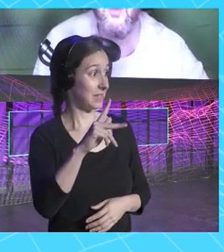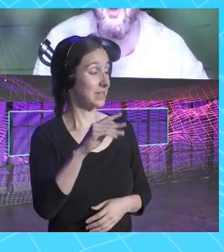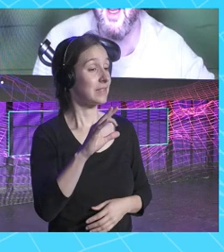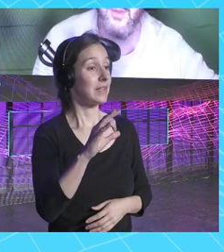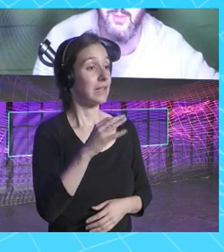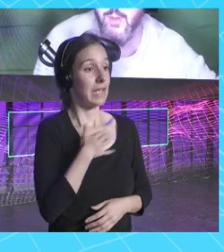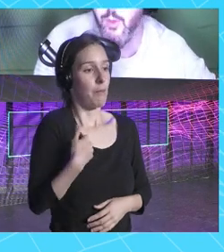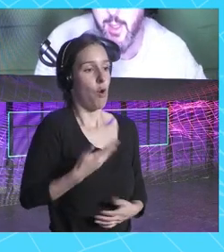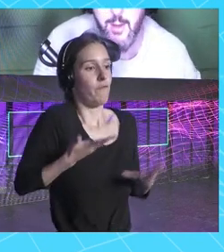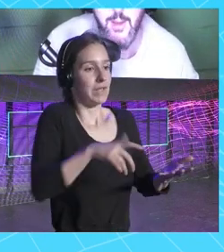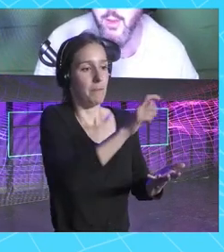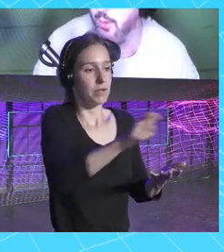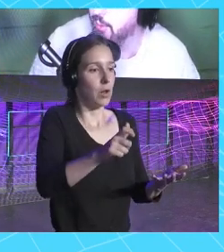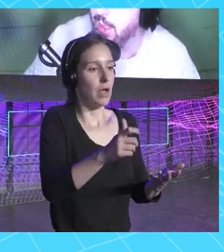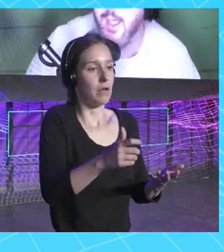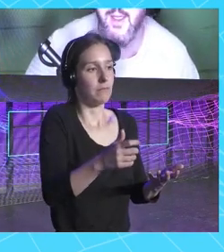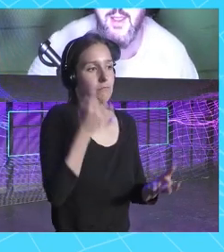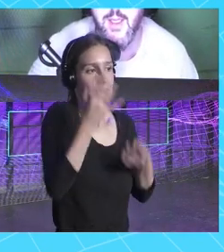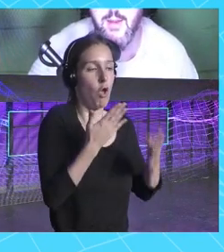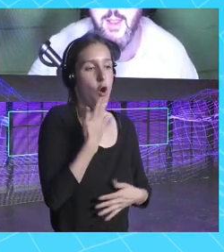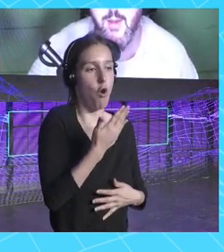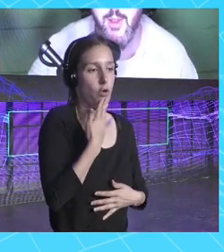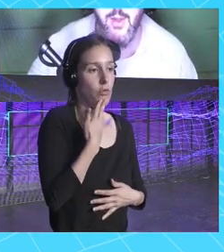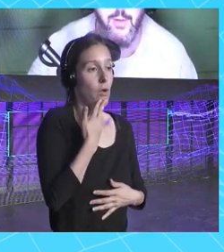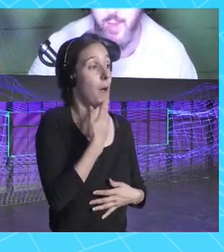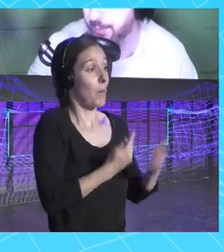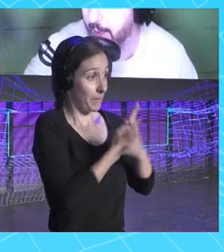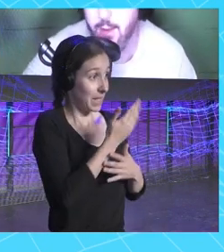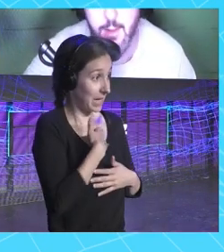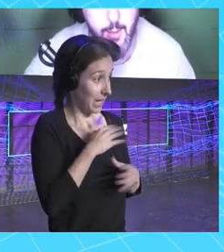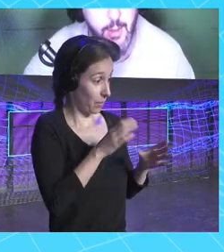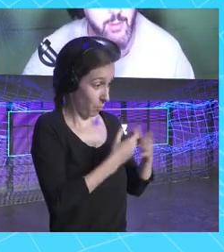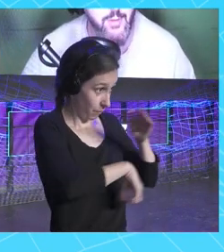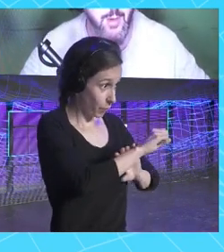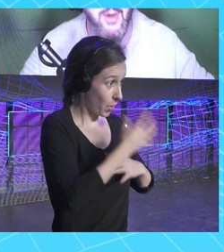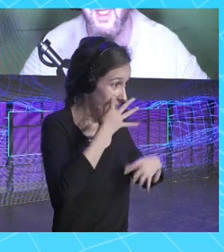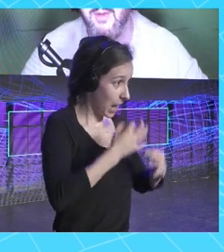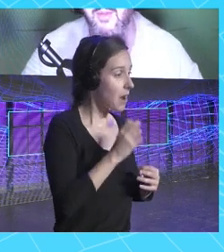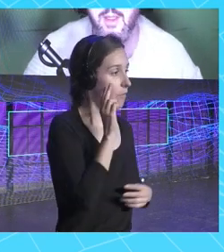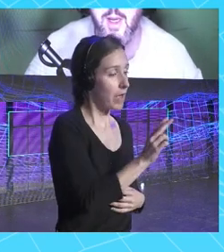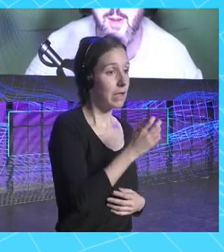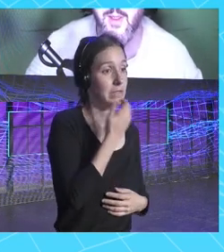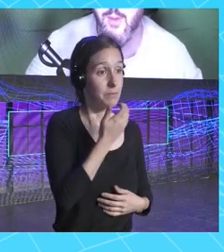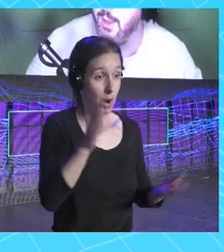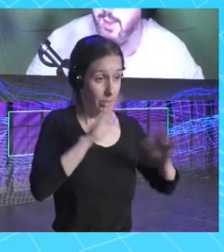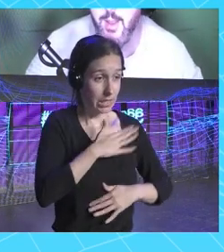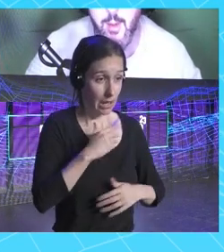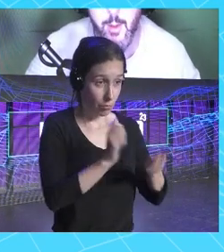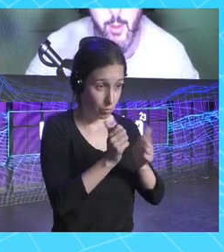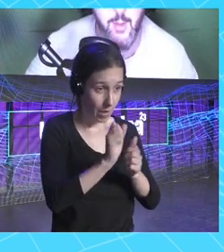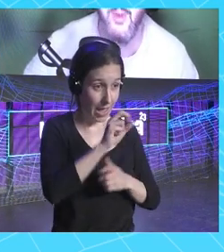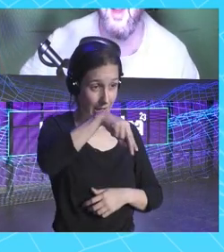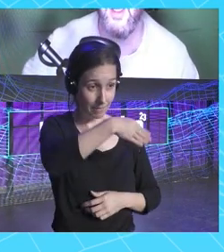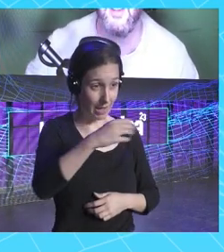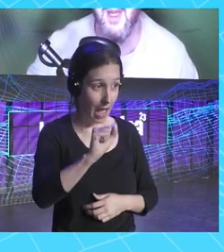un partido de fútbol Real Okay aquí tienes el logroño por la tarde quieres ver el campeonato de Fifa aquí tienes el campeonato de Fifa por la noche quieres ver un partido de la nave virtual la